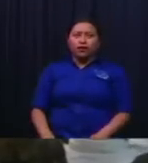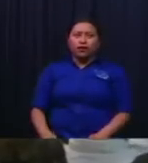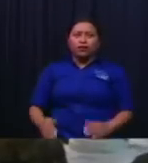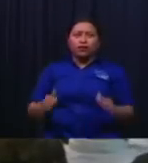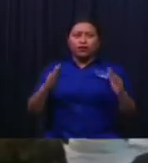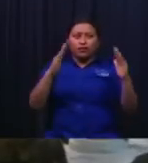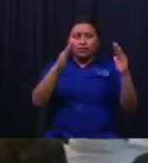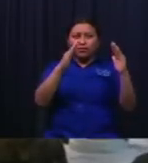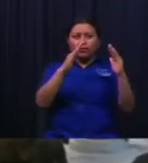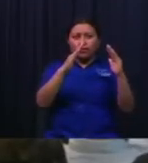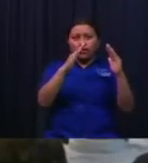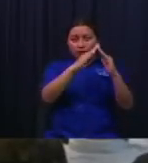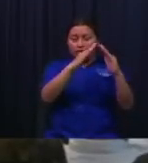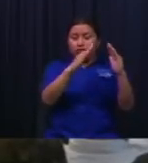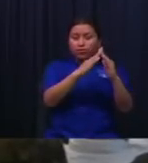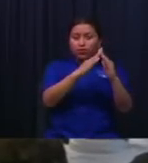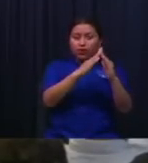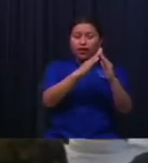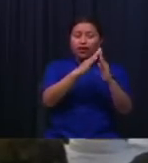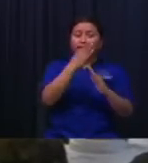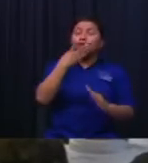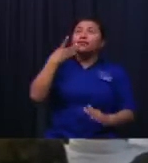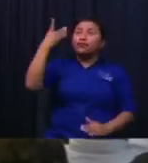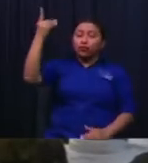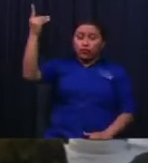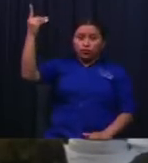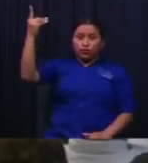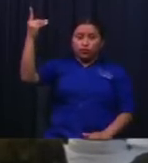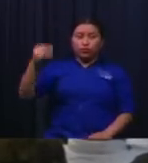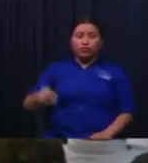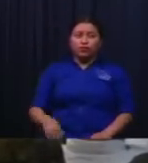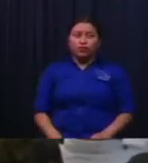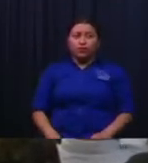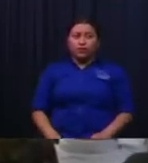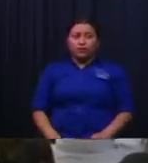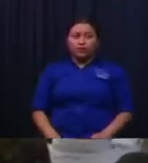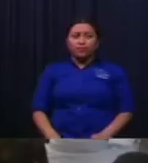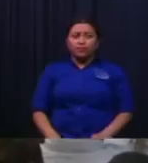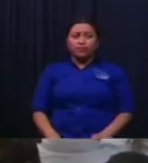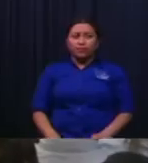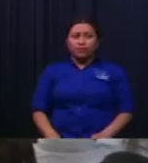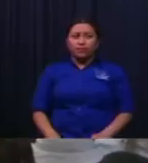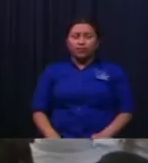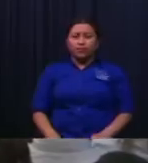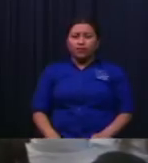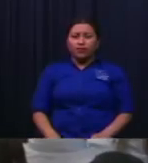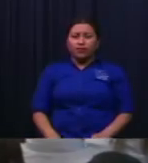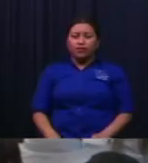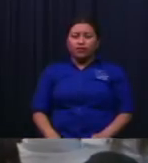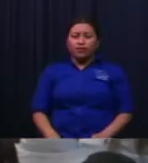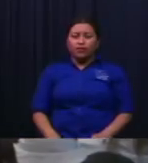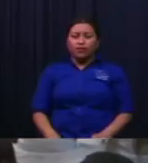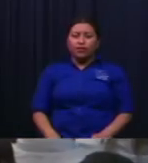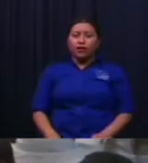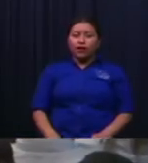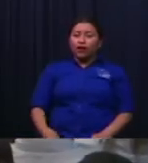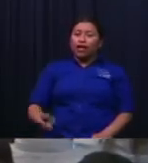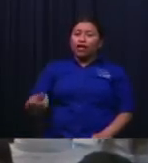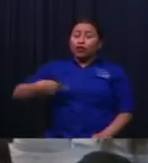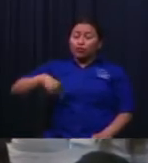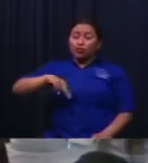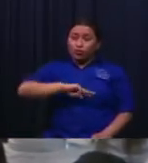hogar. Amén. Y a él es al que nosotros debemos de seguir el